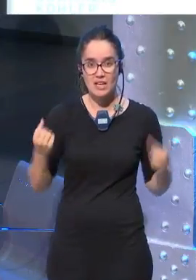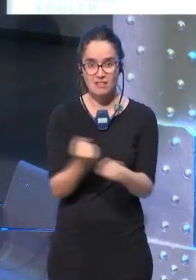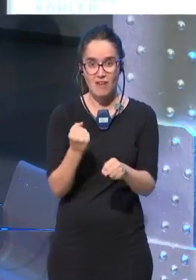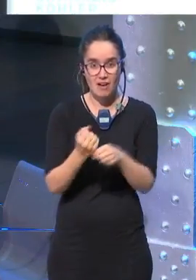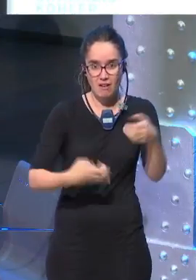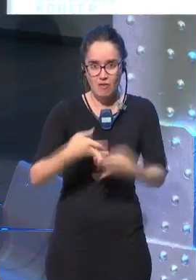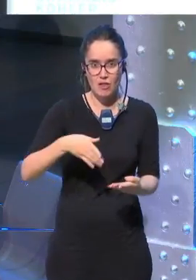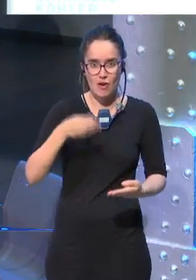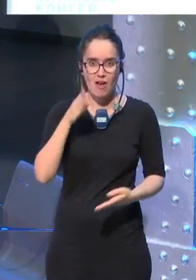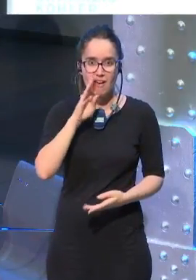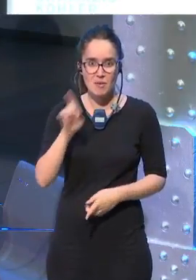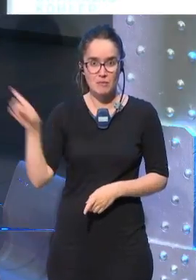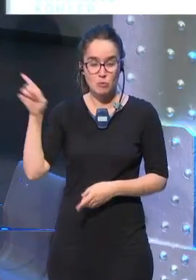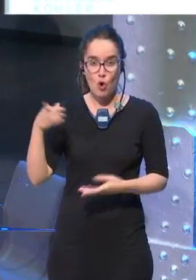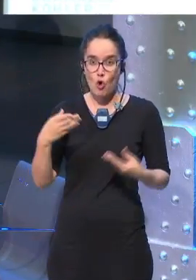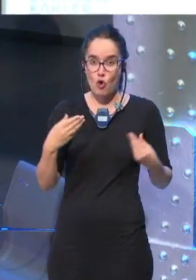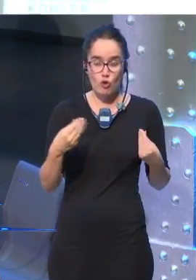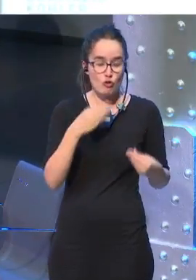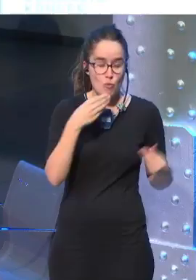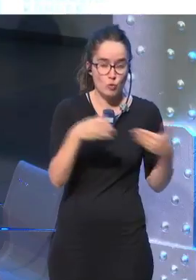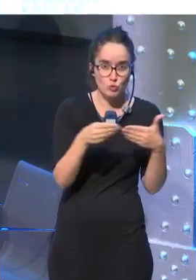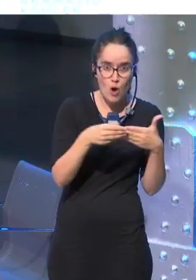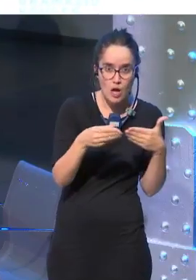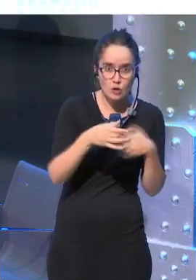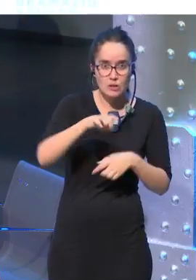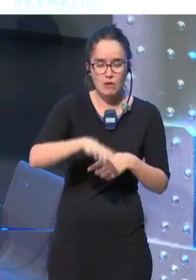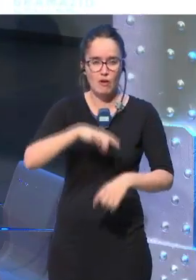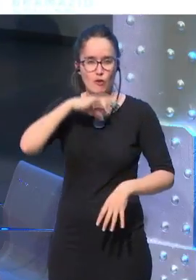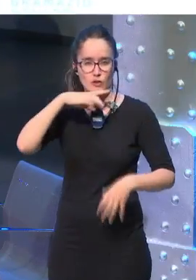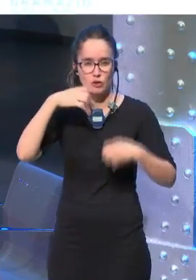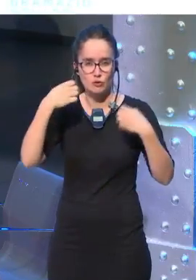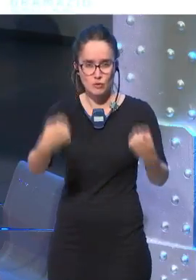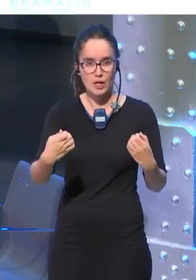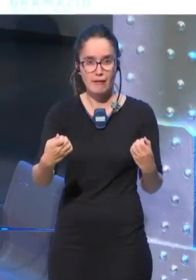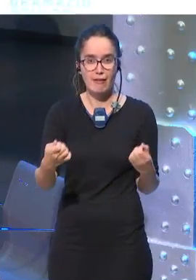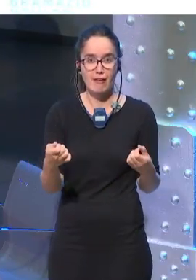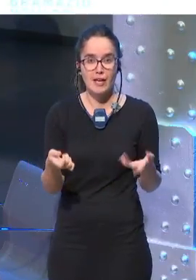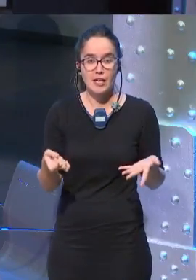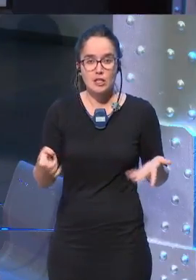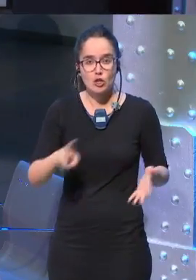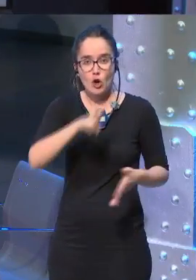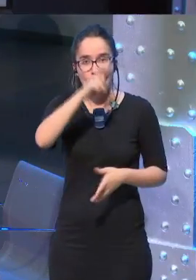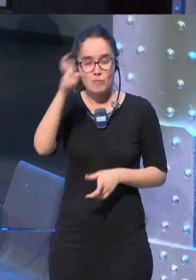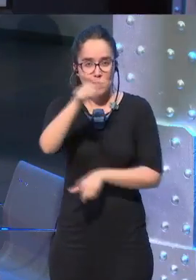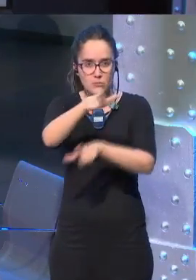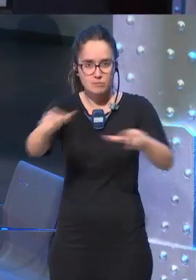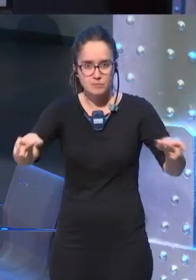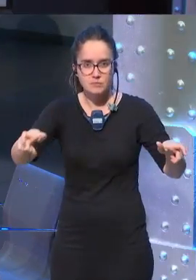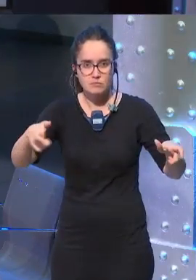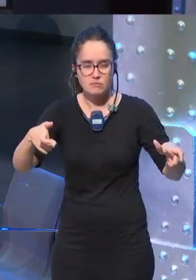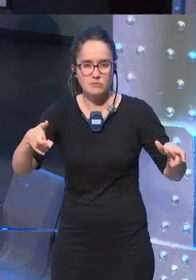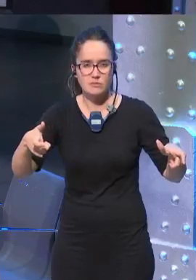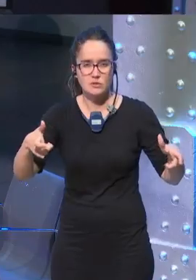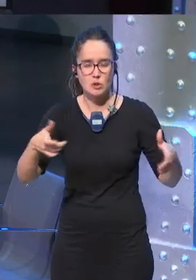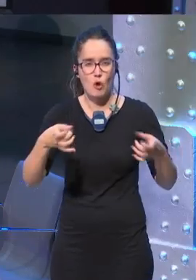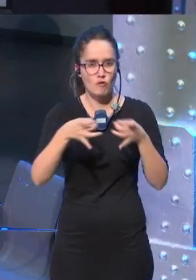este edificio. Como usuarios también estamos muy contentos y otras personas también nos han dado